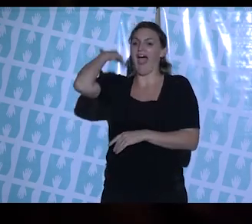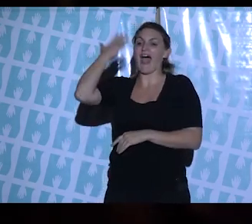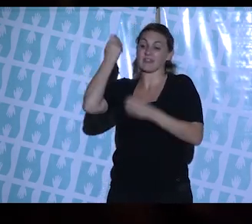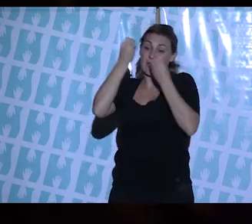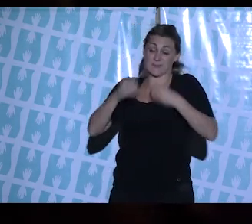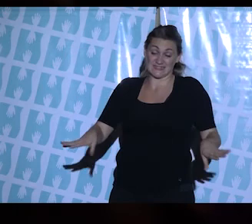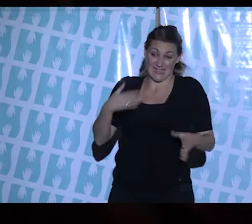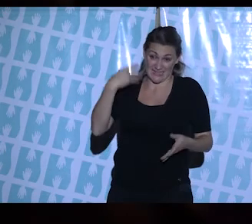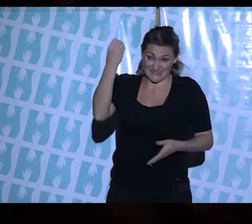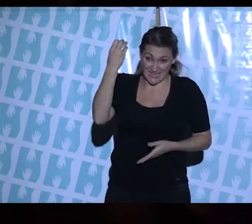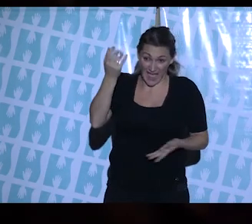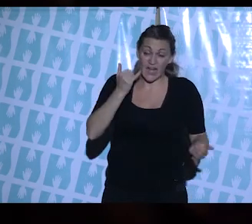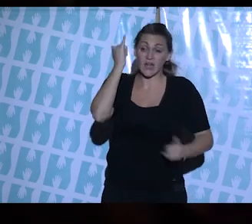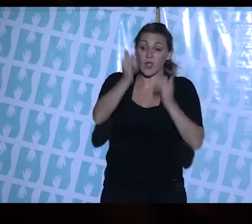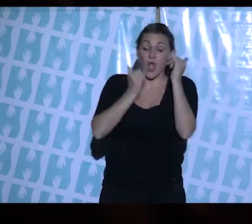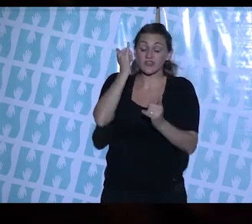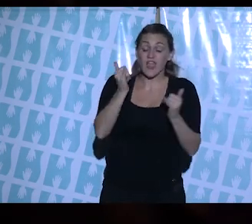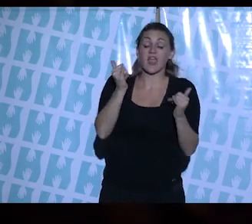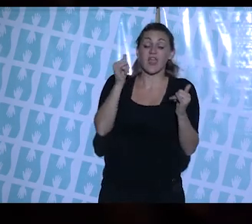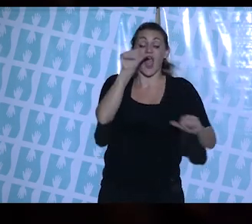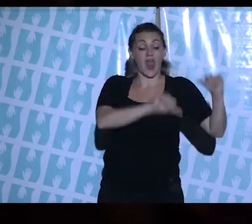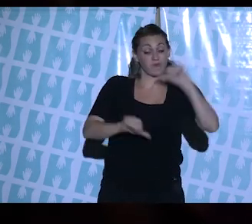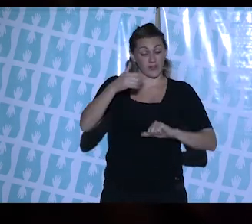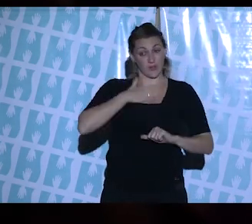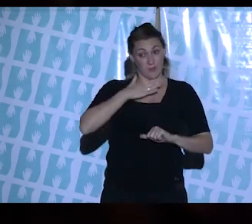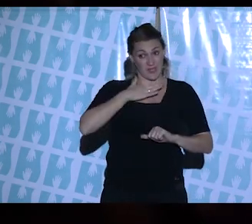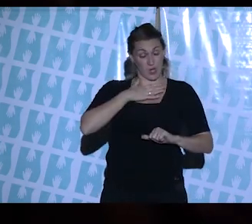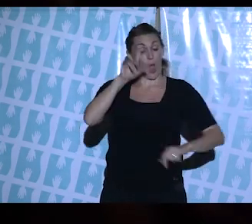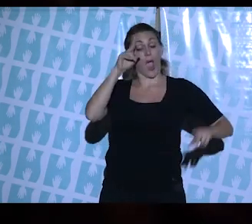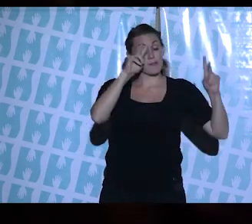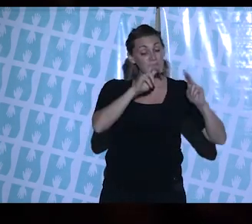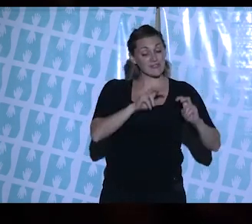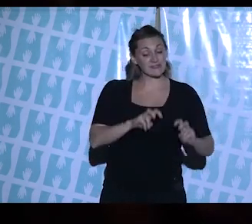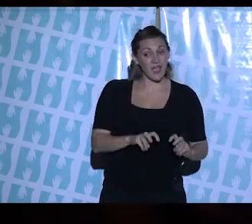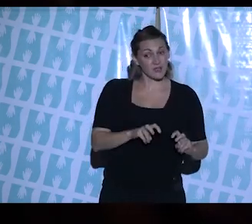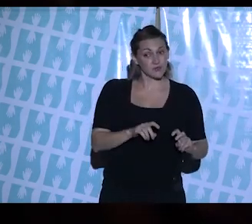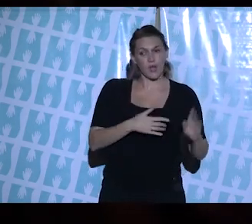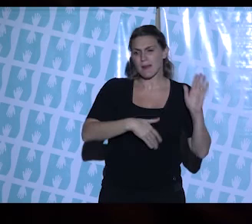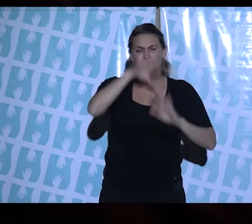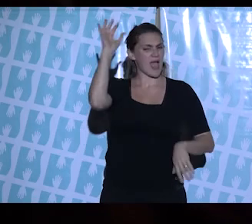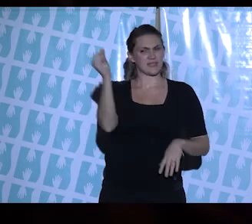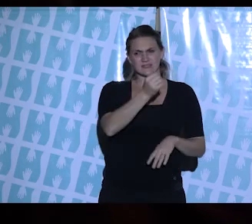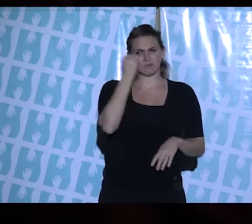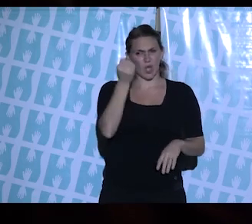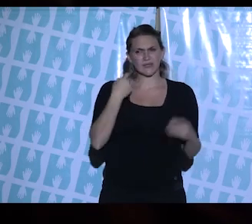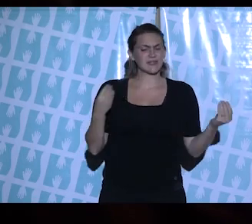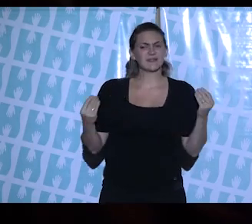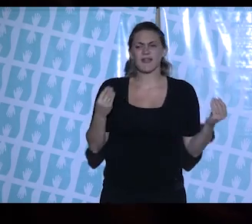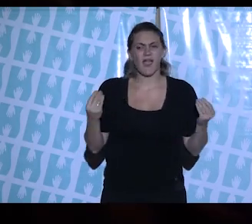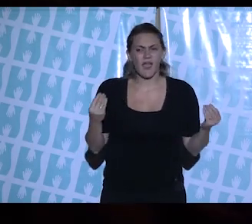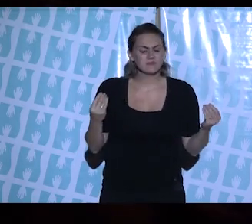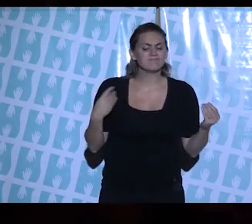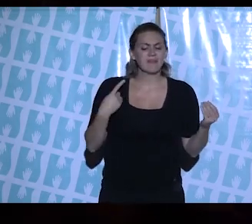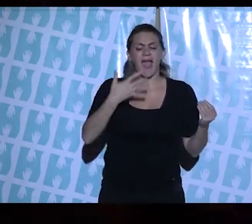laboratorio uno de los campos de investigación más importantes es en la comprensión de lo que se llaman